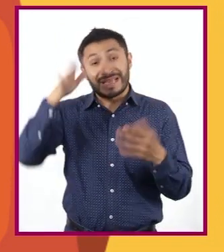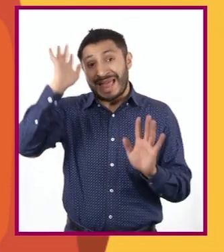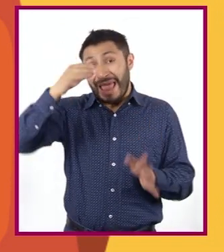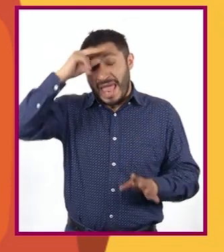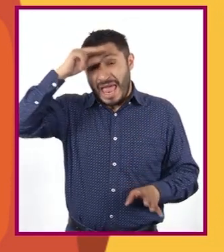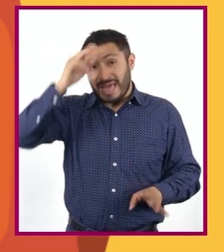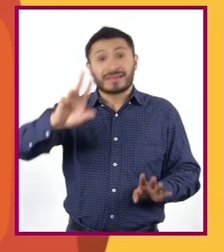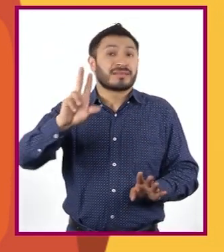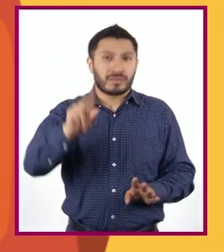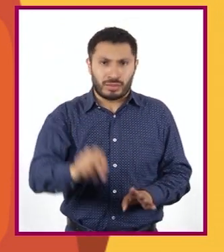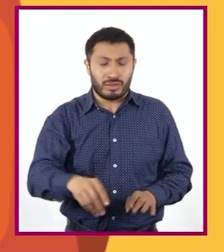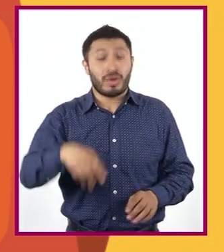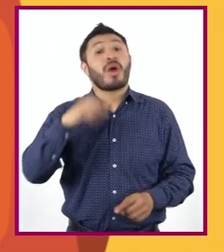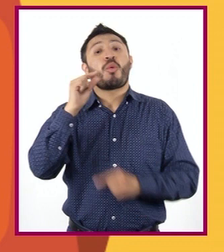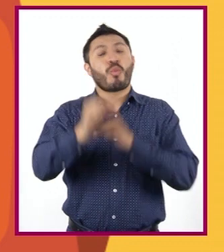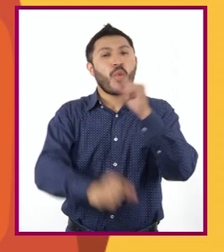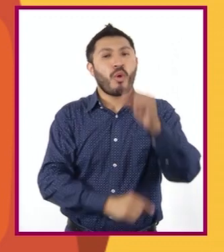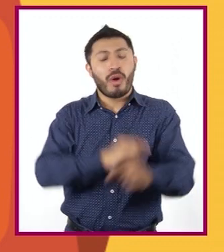estoy compartiendo